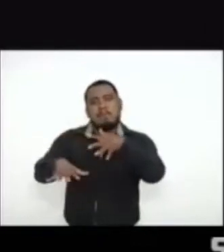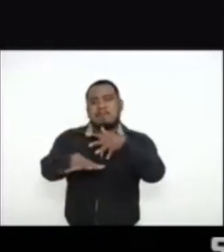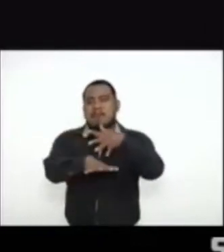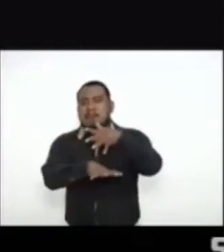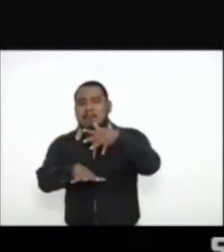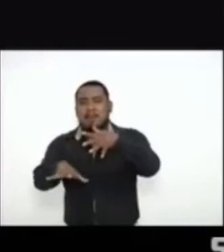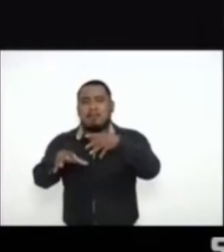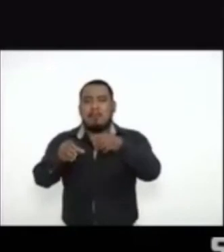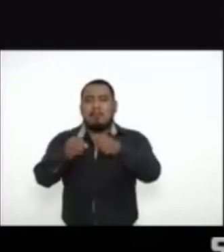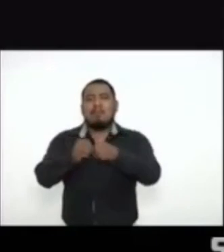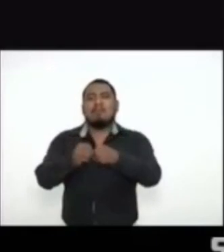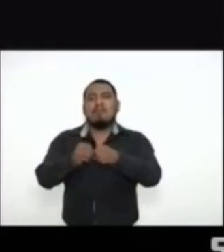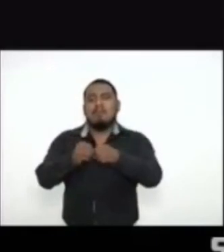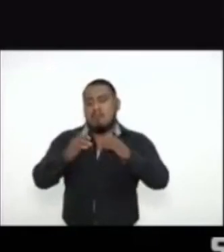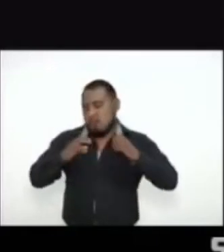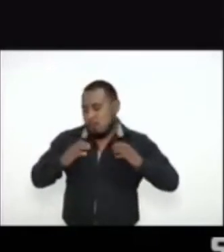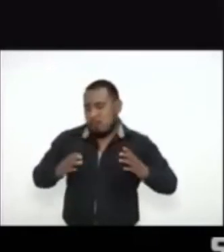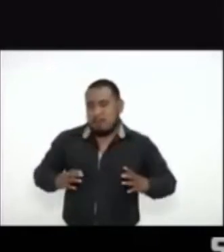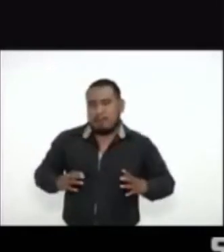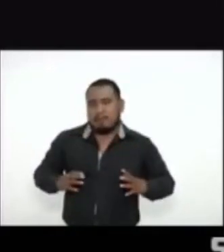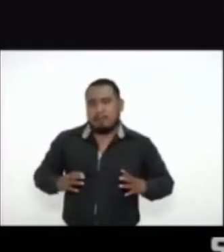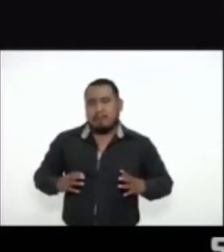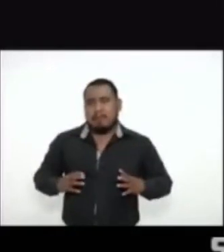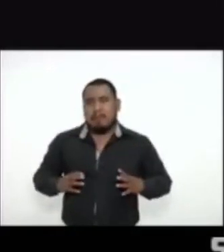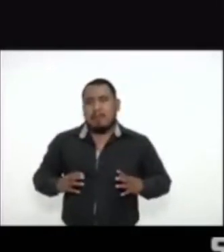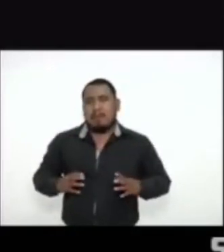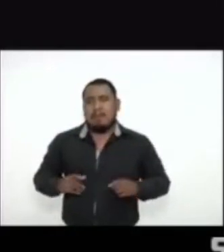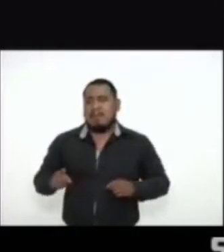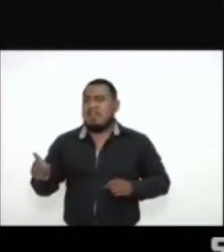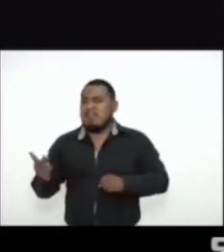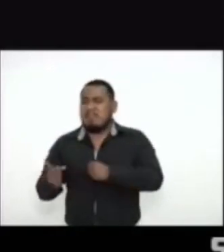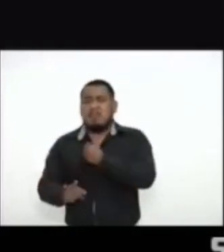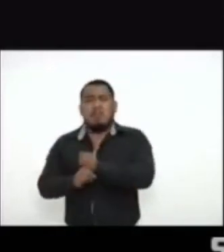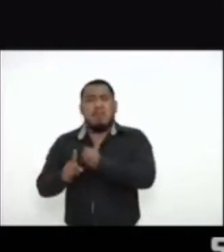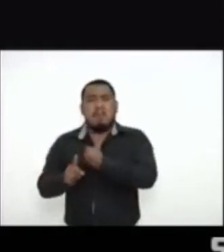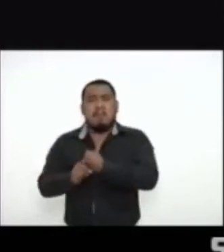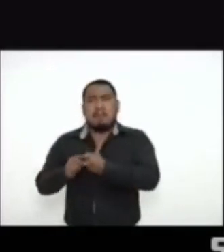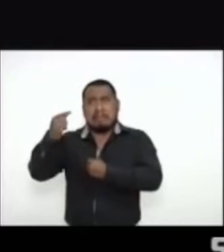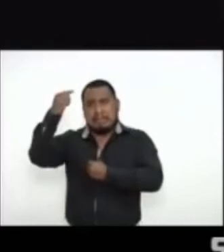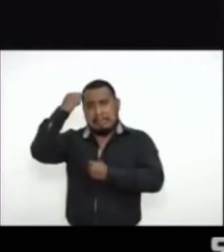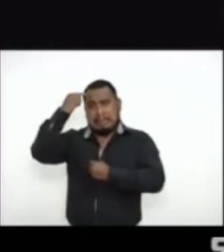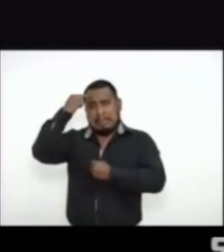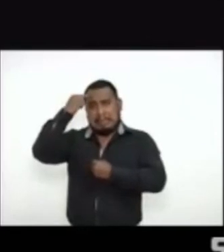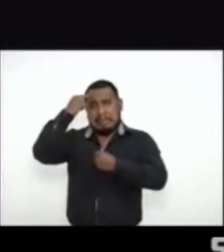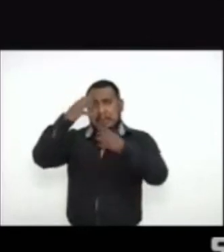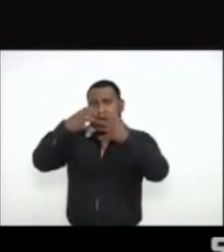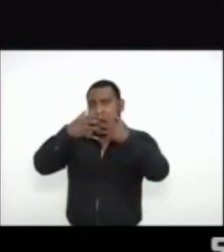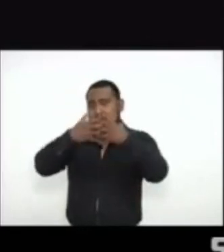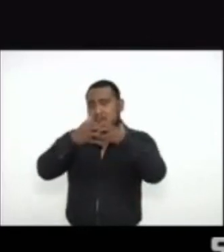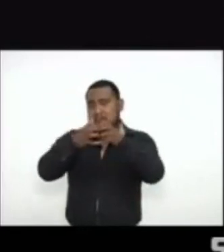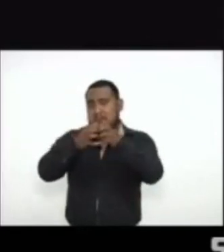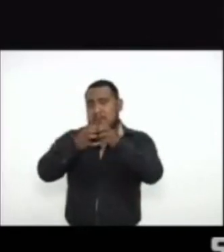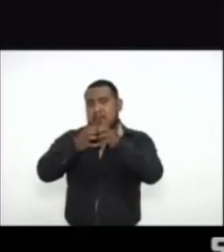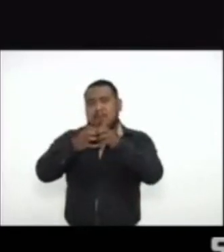nuestro organismo, ¿sí? Ponen en evidencia que nuestro cerebro siempre va a estar listo